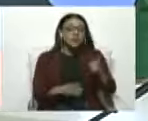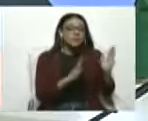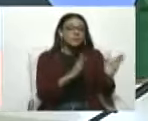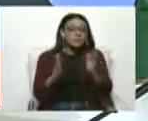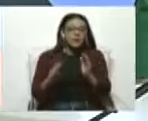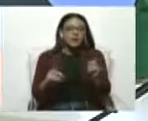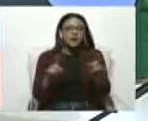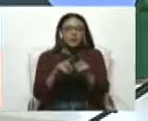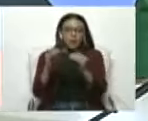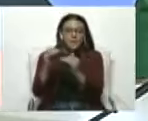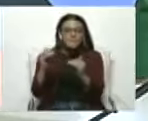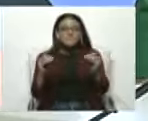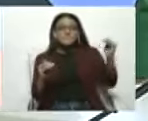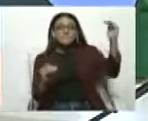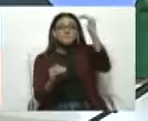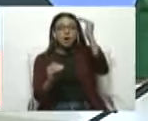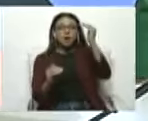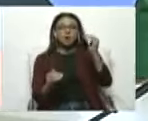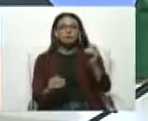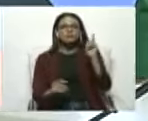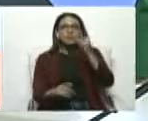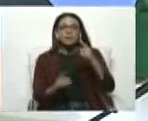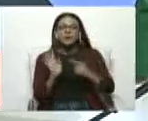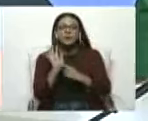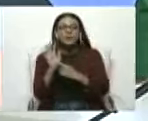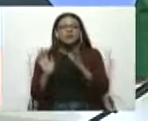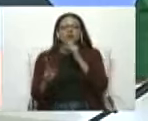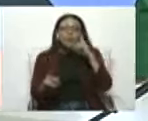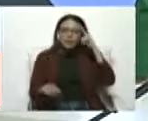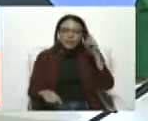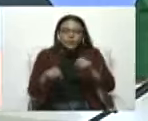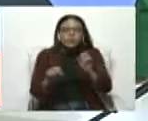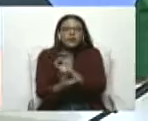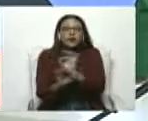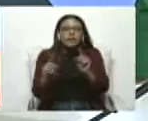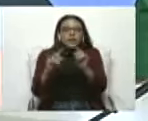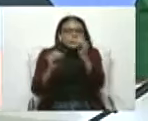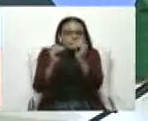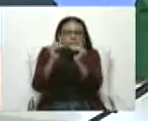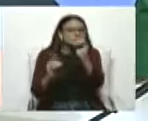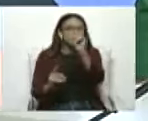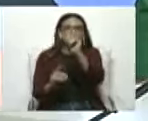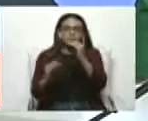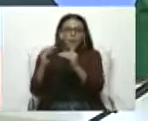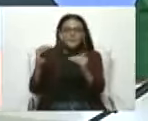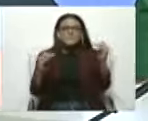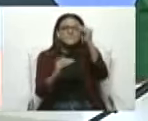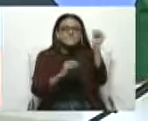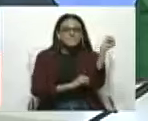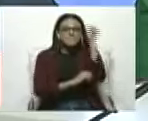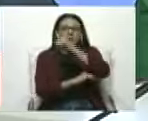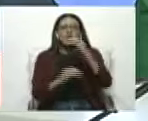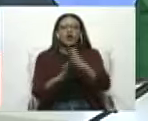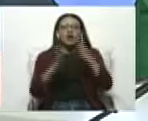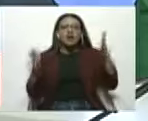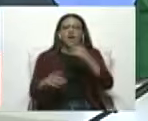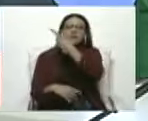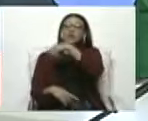show de los sectores opositores que nunca han reconocido que son minoría en este país.